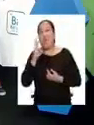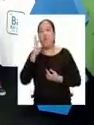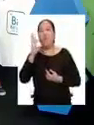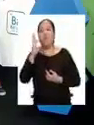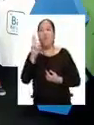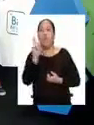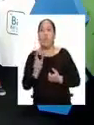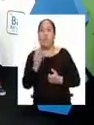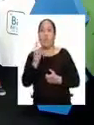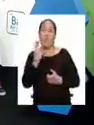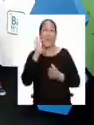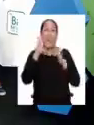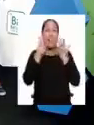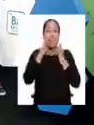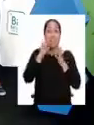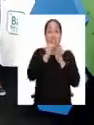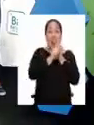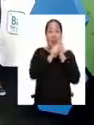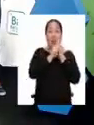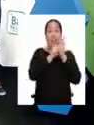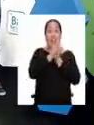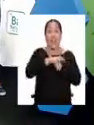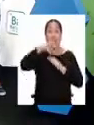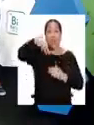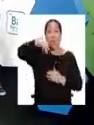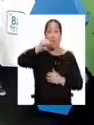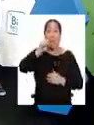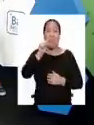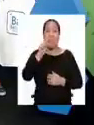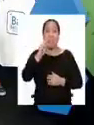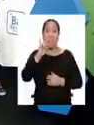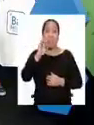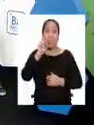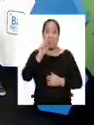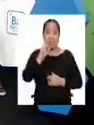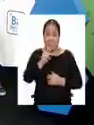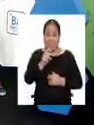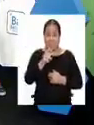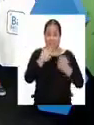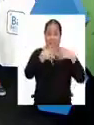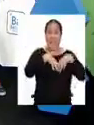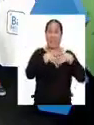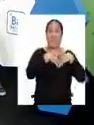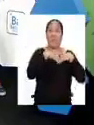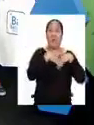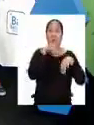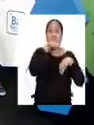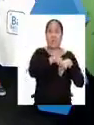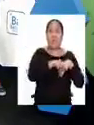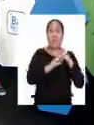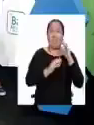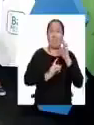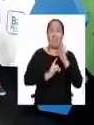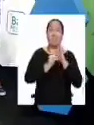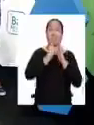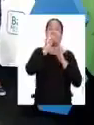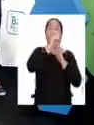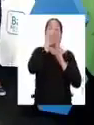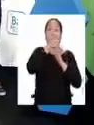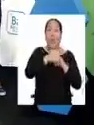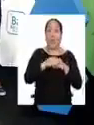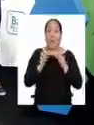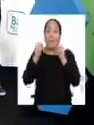a lo que pasa en la película Matrix. Eso sería terrible. Bueno, depende de cómo lo tome cada uno. La